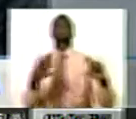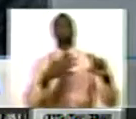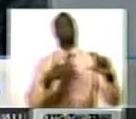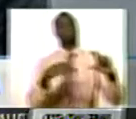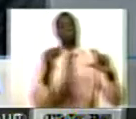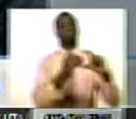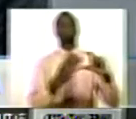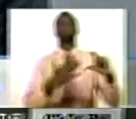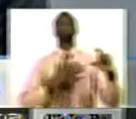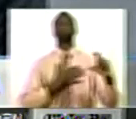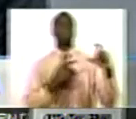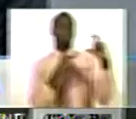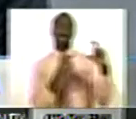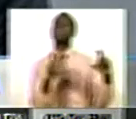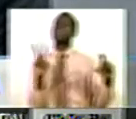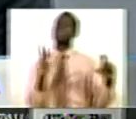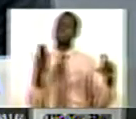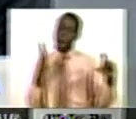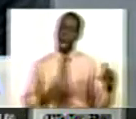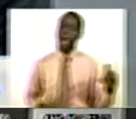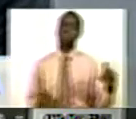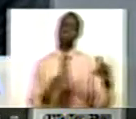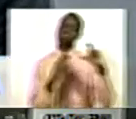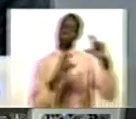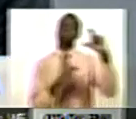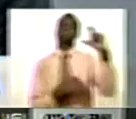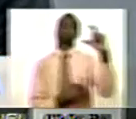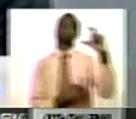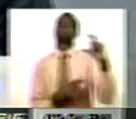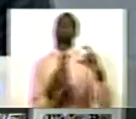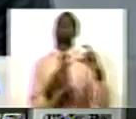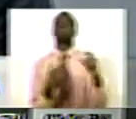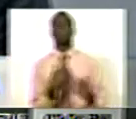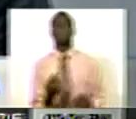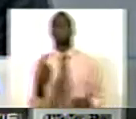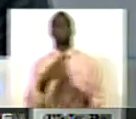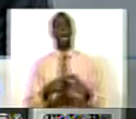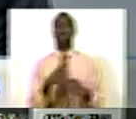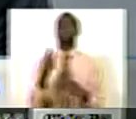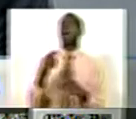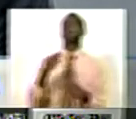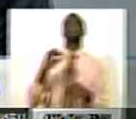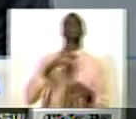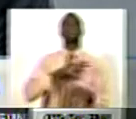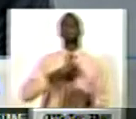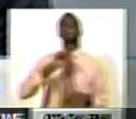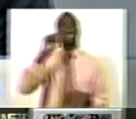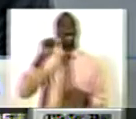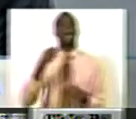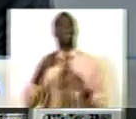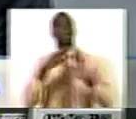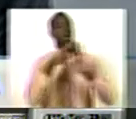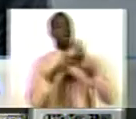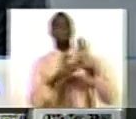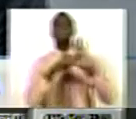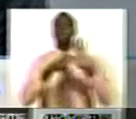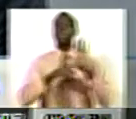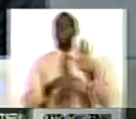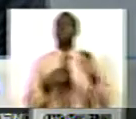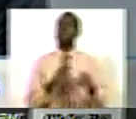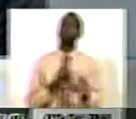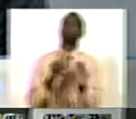decir, yo soy venezolano, yo soy venezolana, yo además participo de las políticas sociales de inclusión del gobierno nacional,